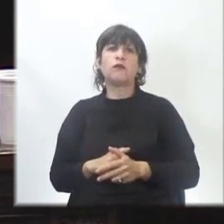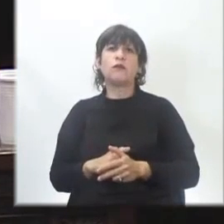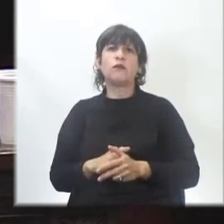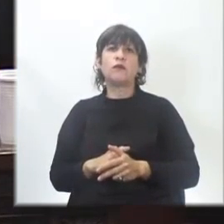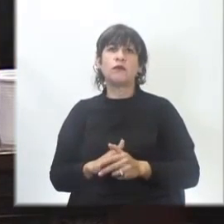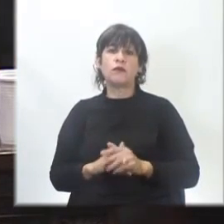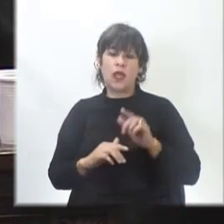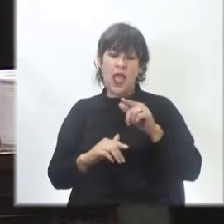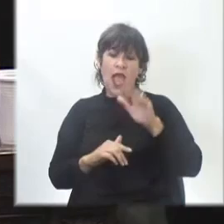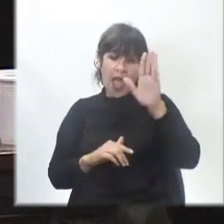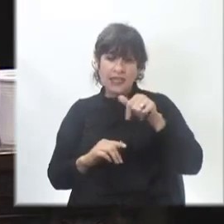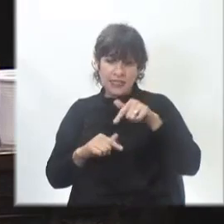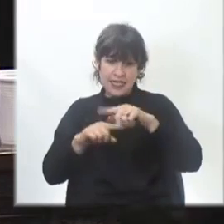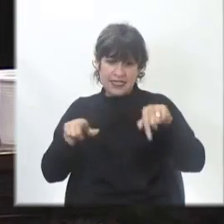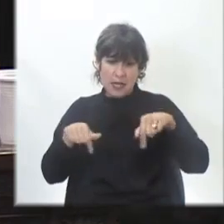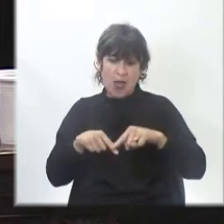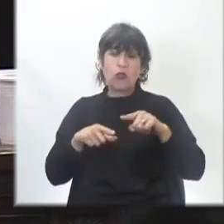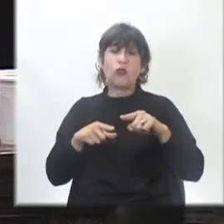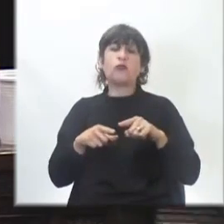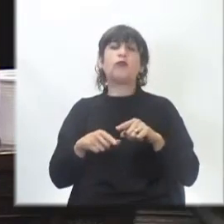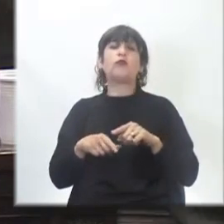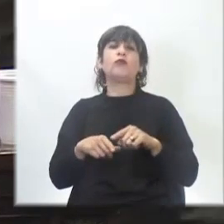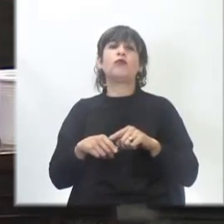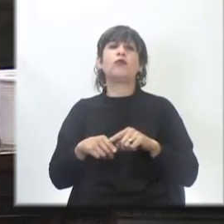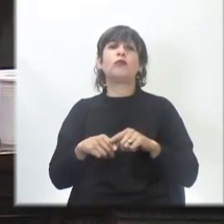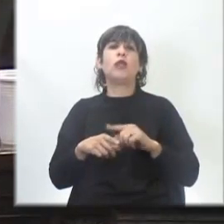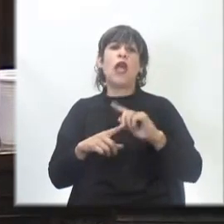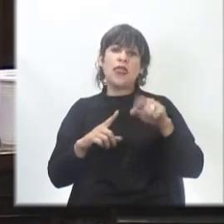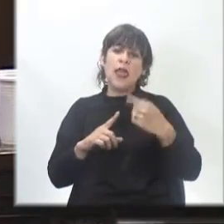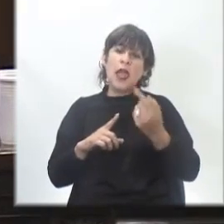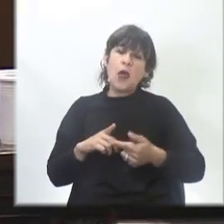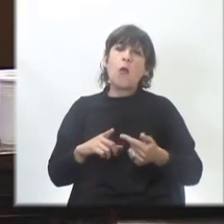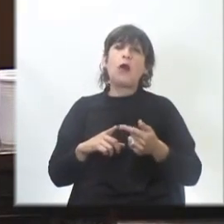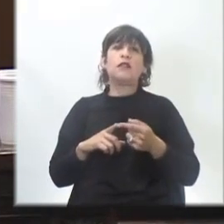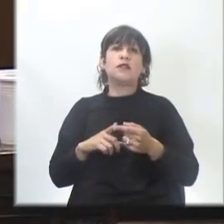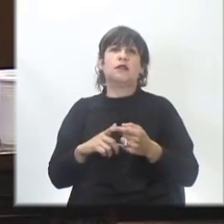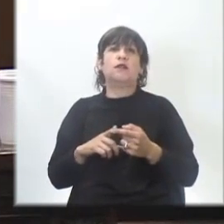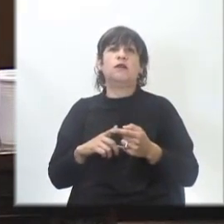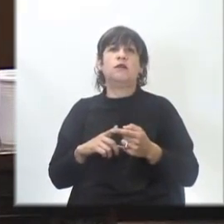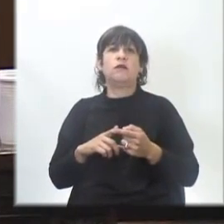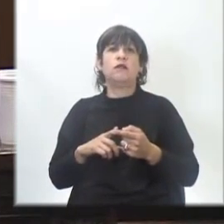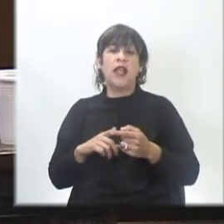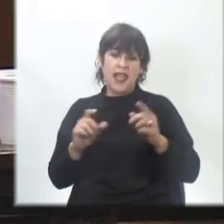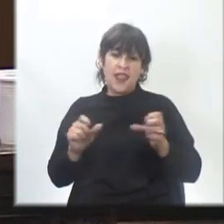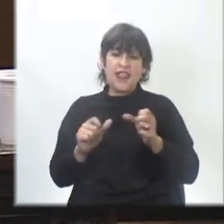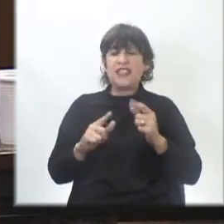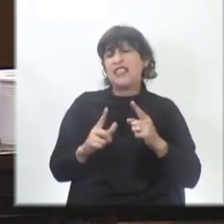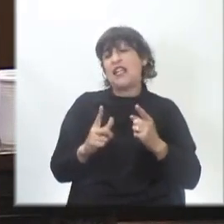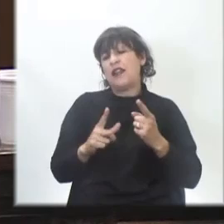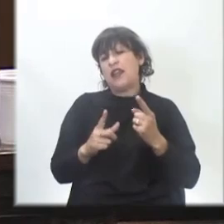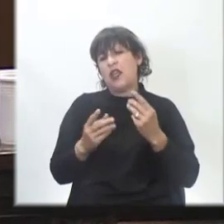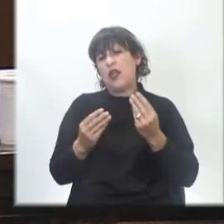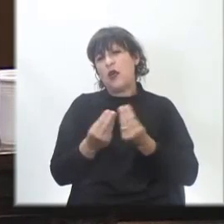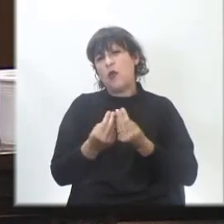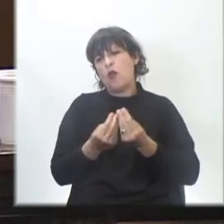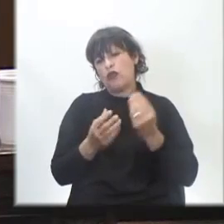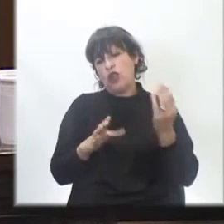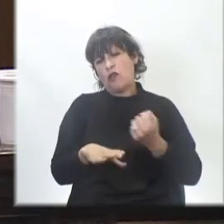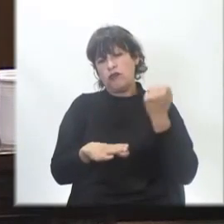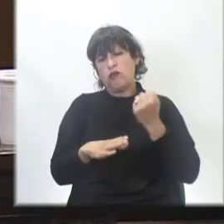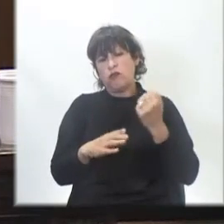Hacemos este llamado a sala, señor presidente, después de realizar un conjunto importantísimo de pedidos de